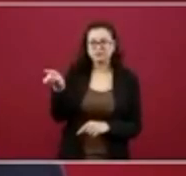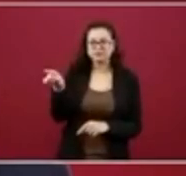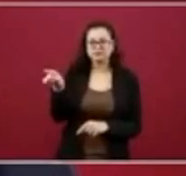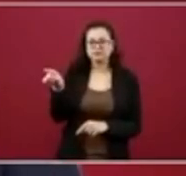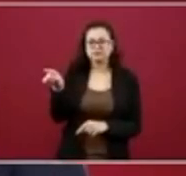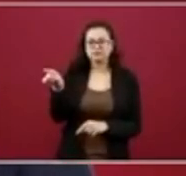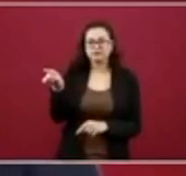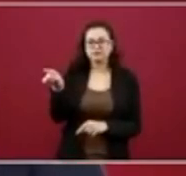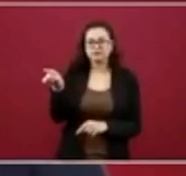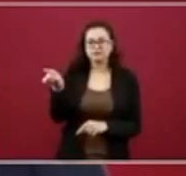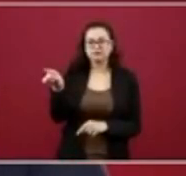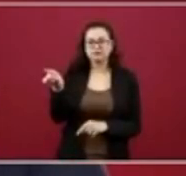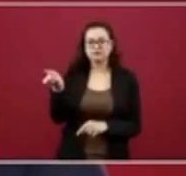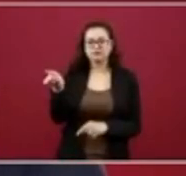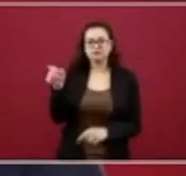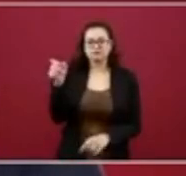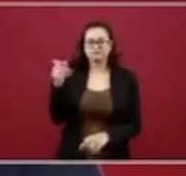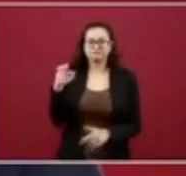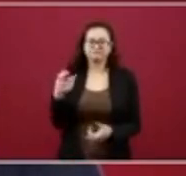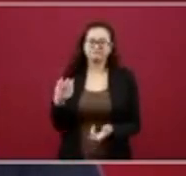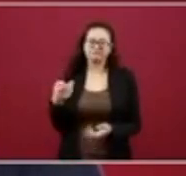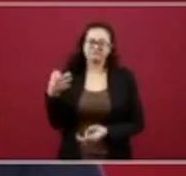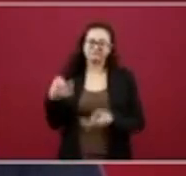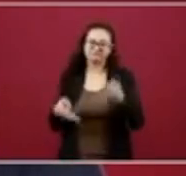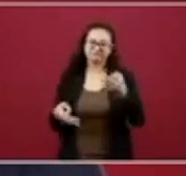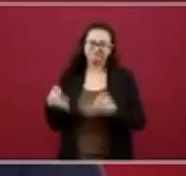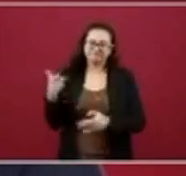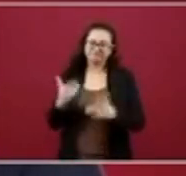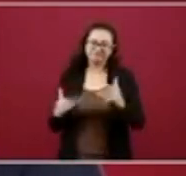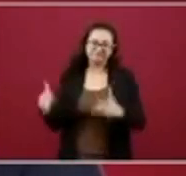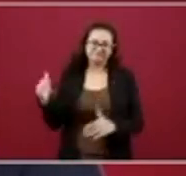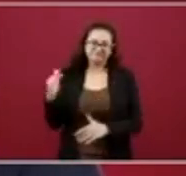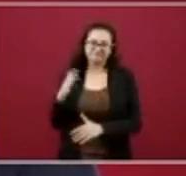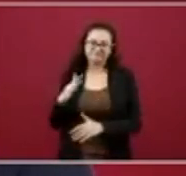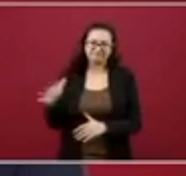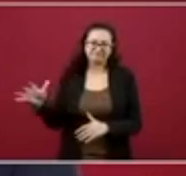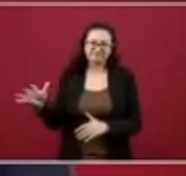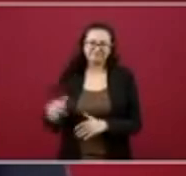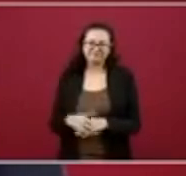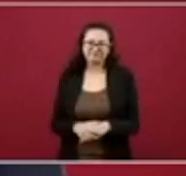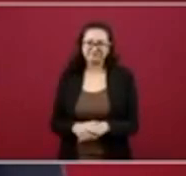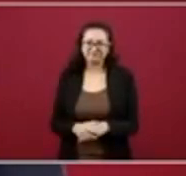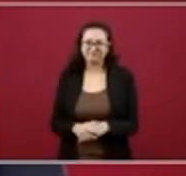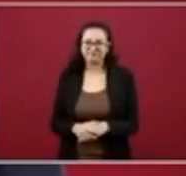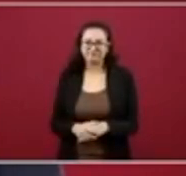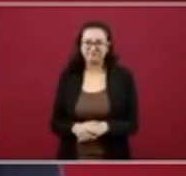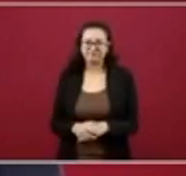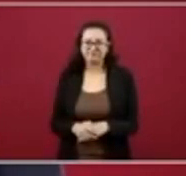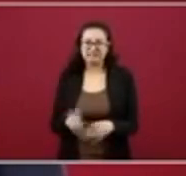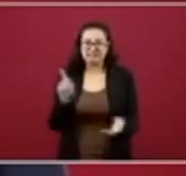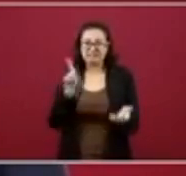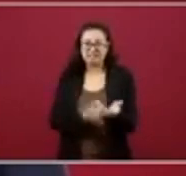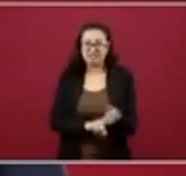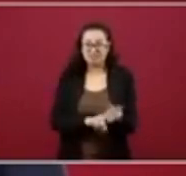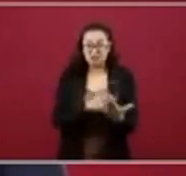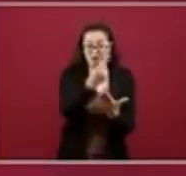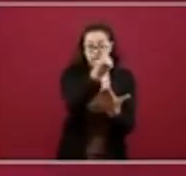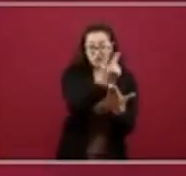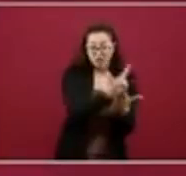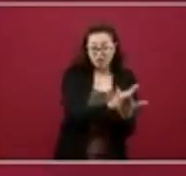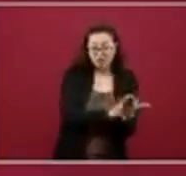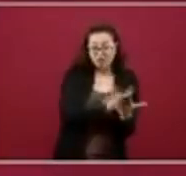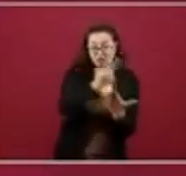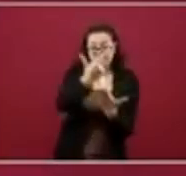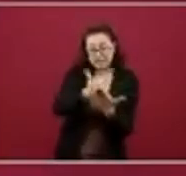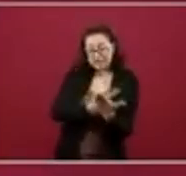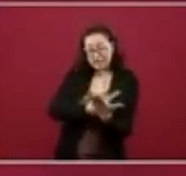la Fiscalía General de los padrones,